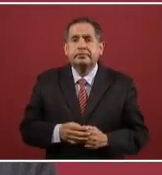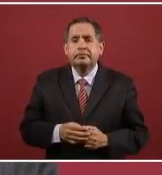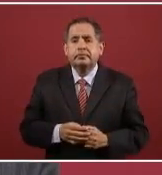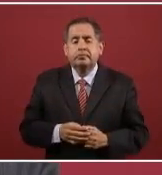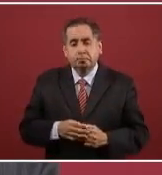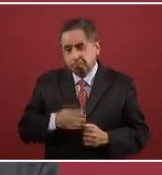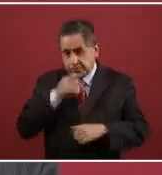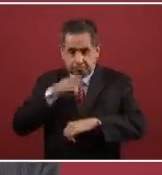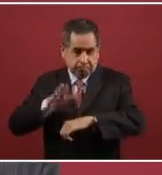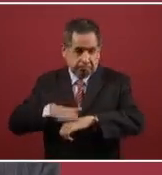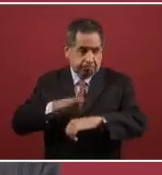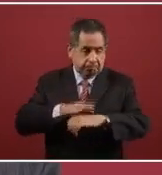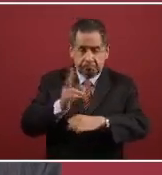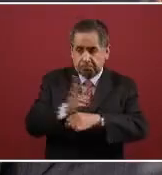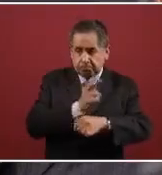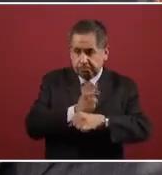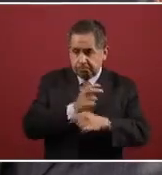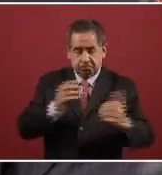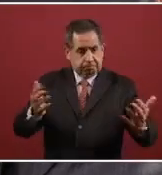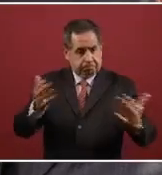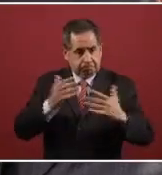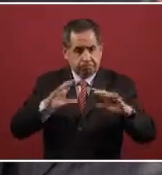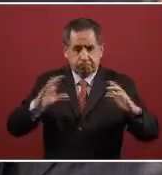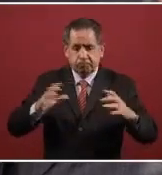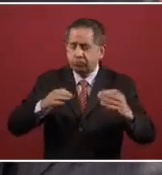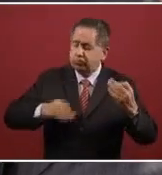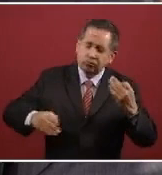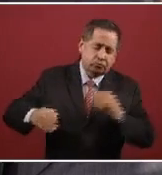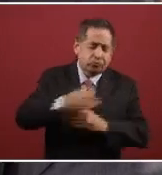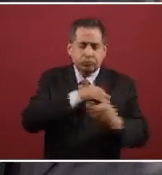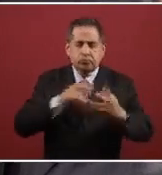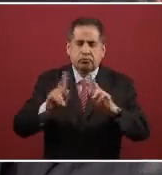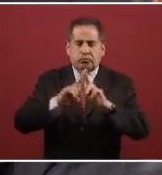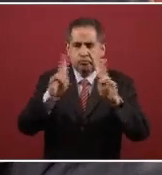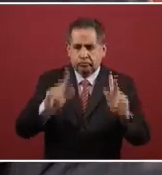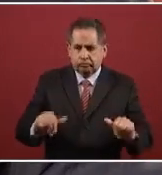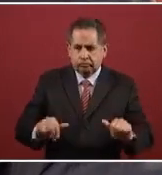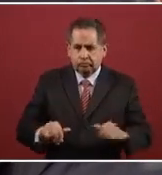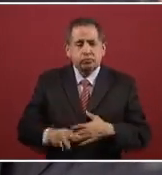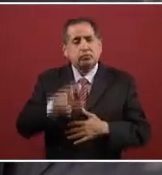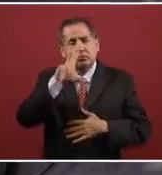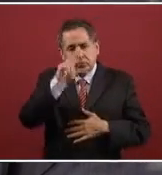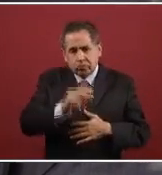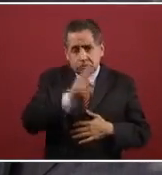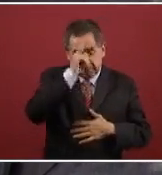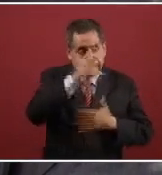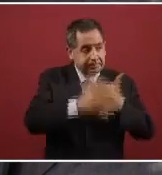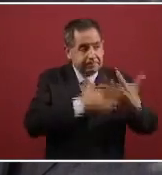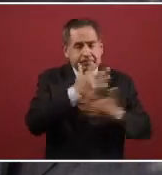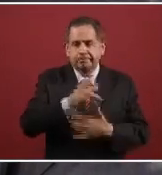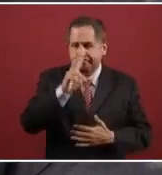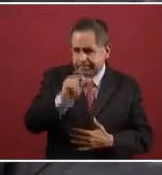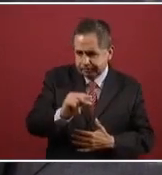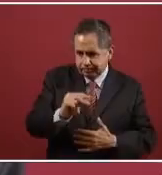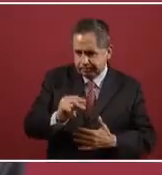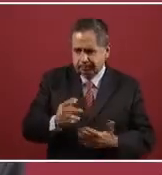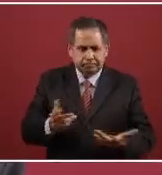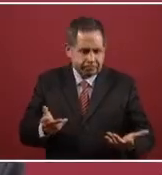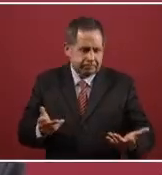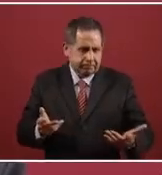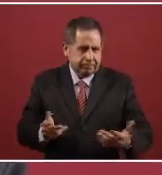convocar a todos a la paz, a la no violencia, sí,